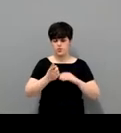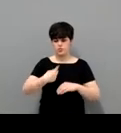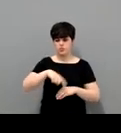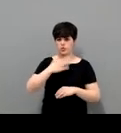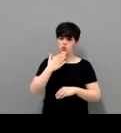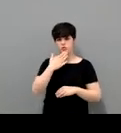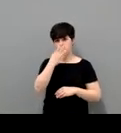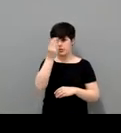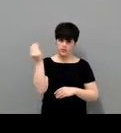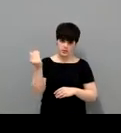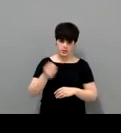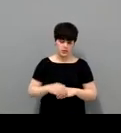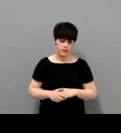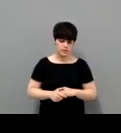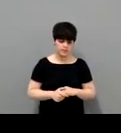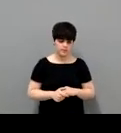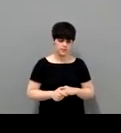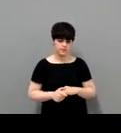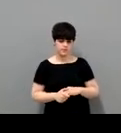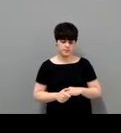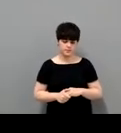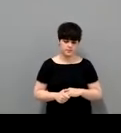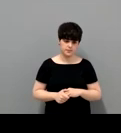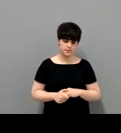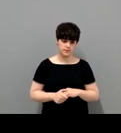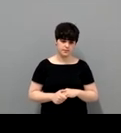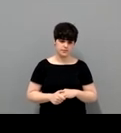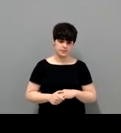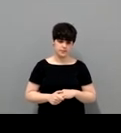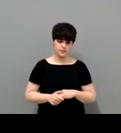comunicación, estamos olvidadas.